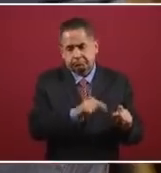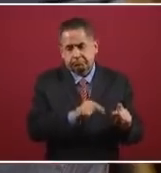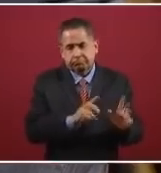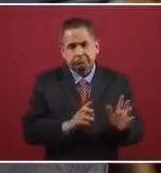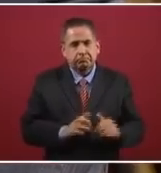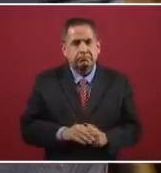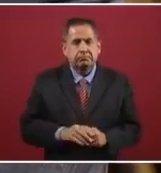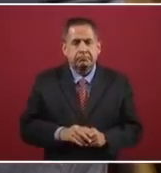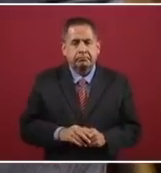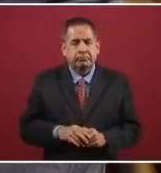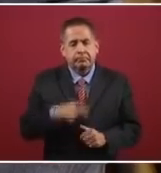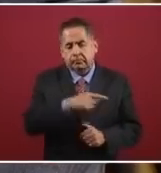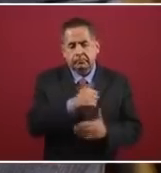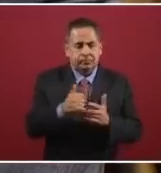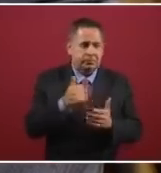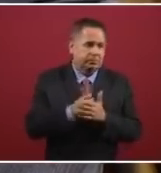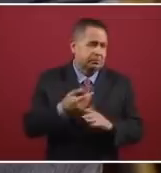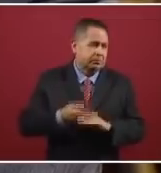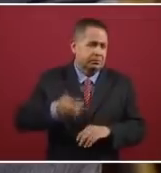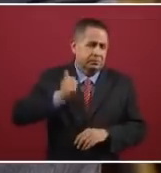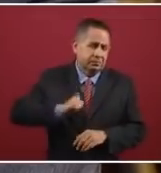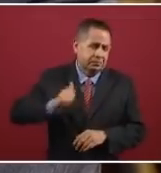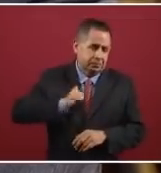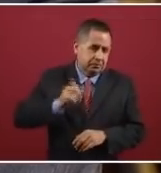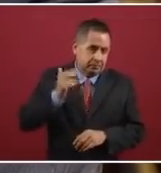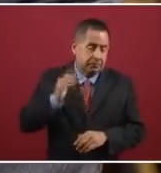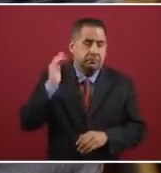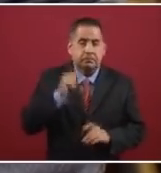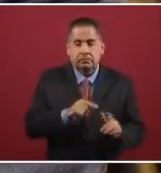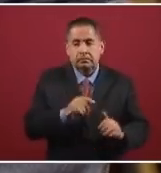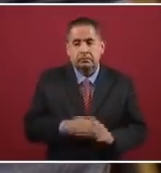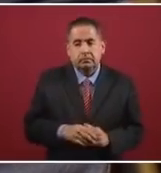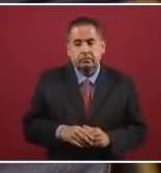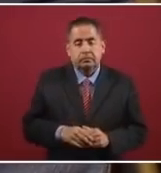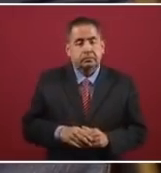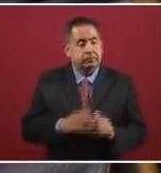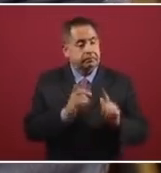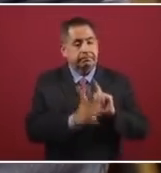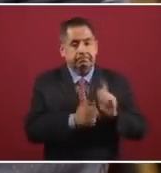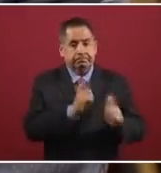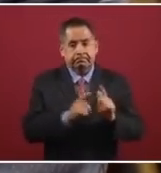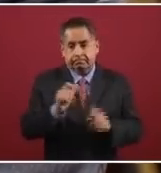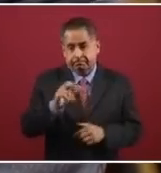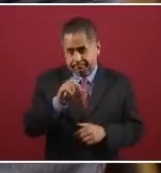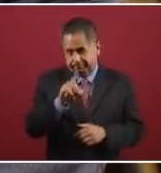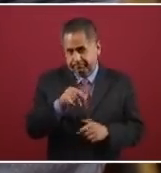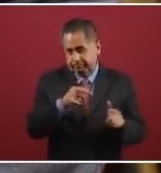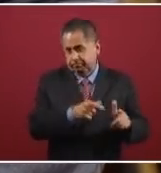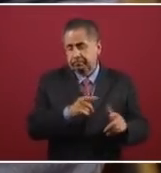son ciudades muy antiguas. En el caso de Laredo hay una anécdota